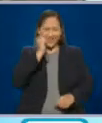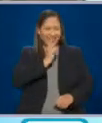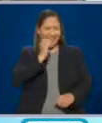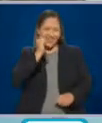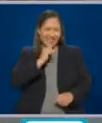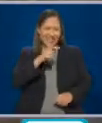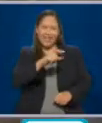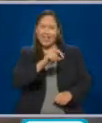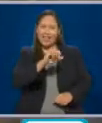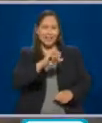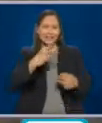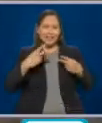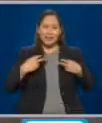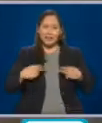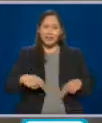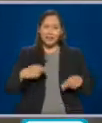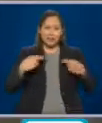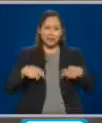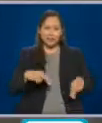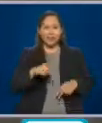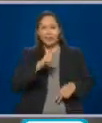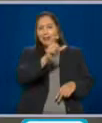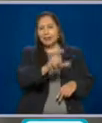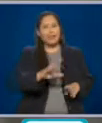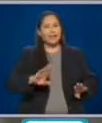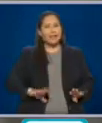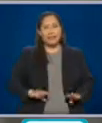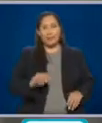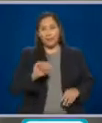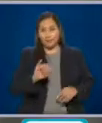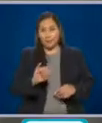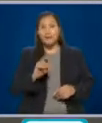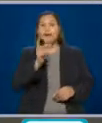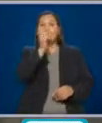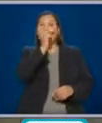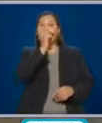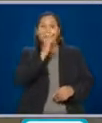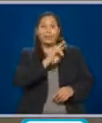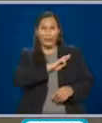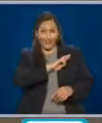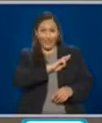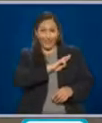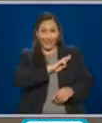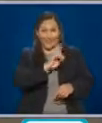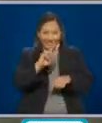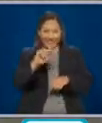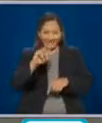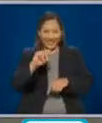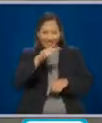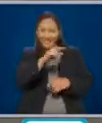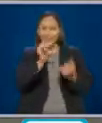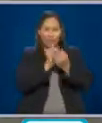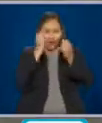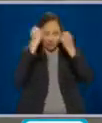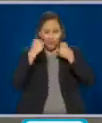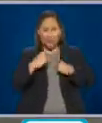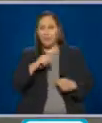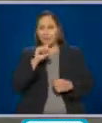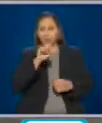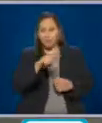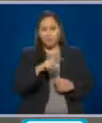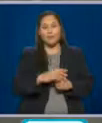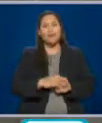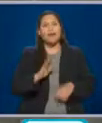fecha. Ese era su sello, digamos, ¿no? Hasta el papá soltero. Con sus Yo suéteres. creo que yo creo que es